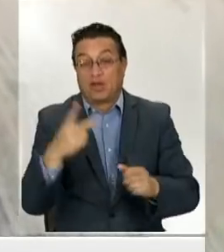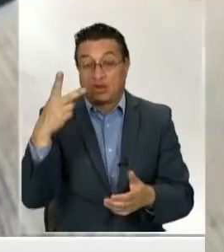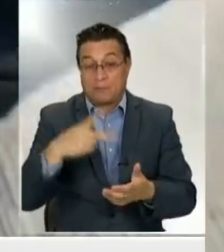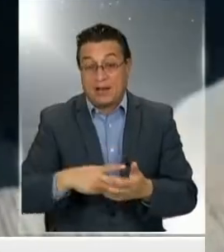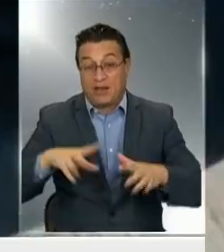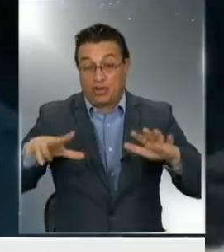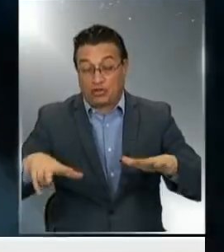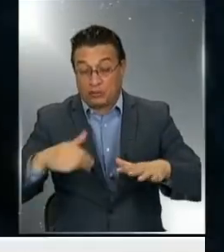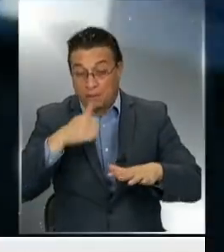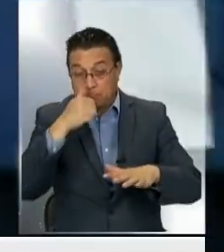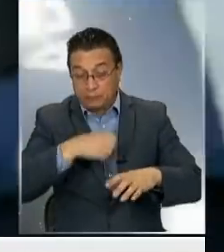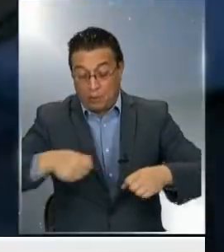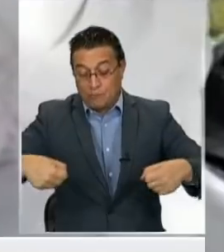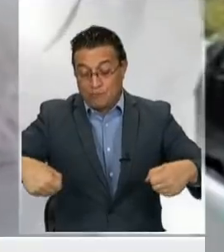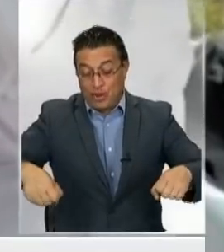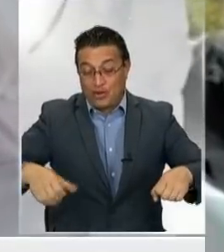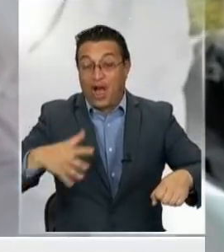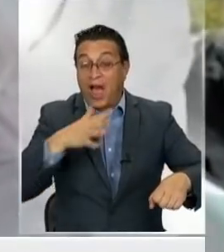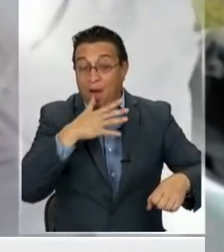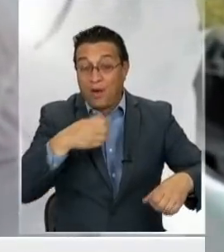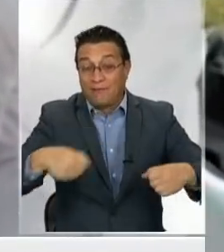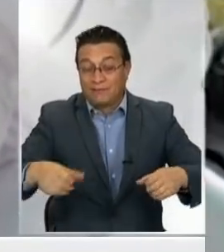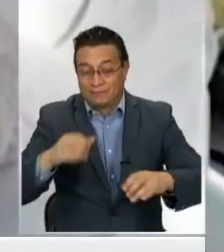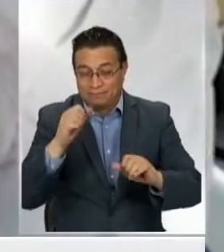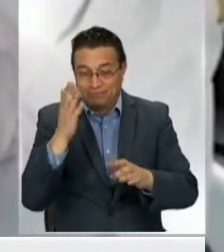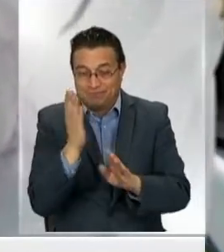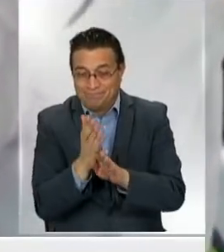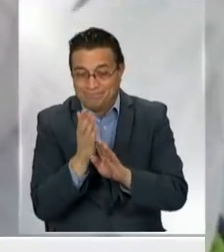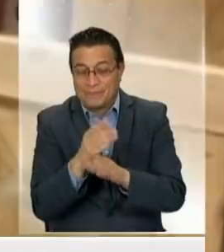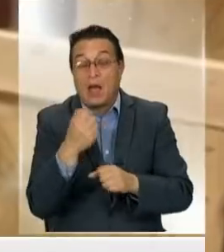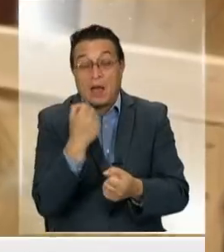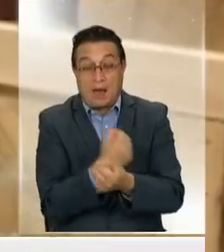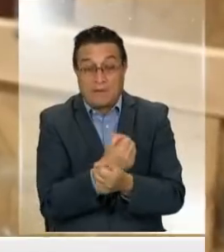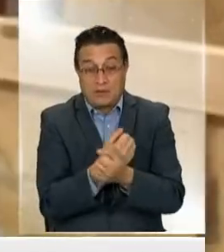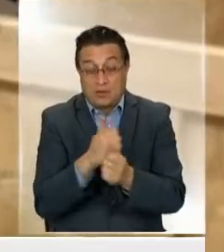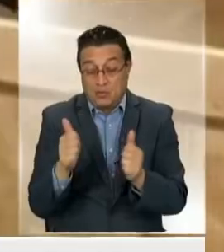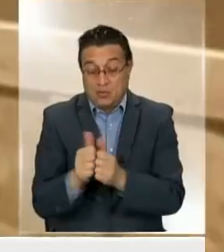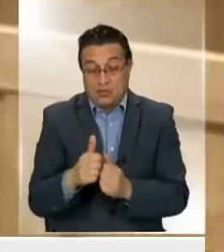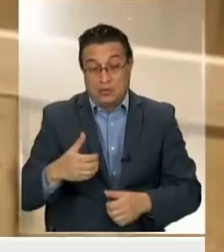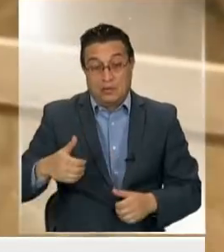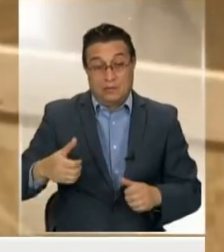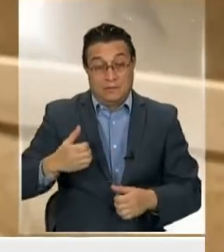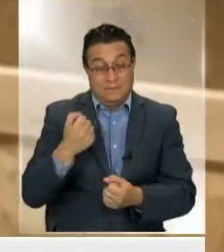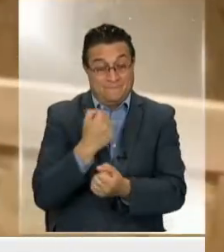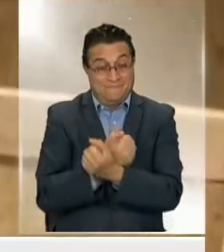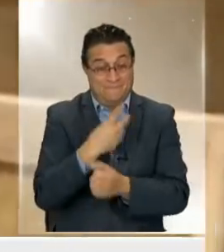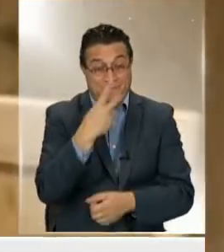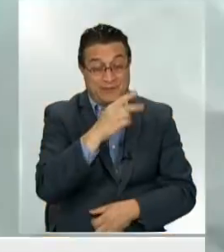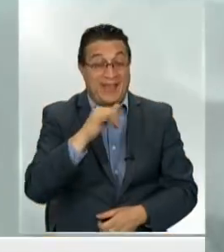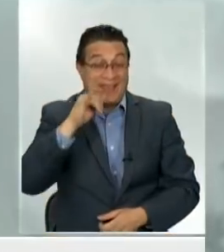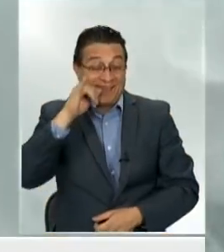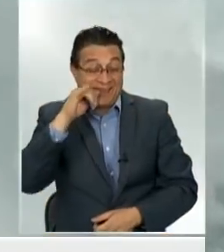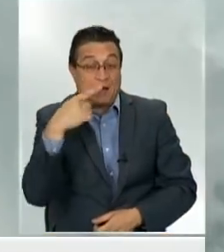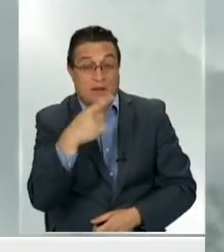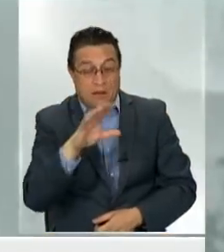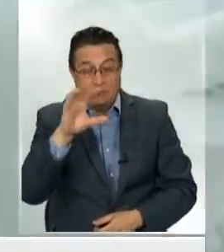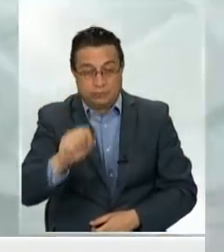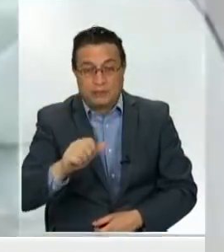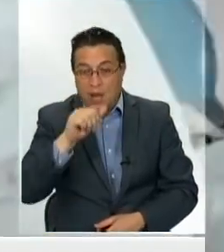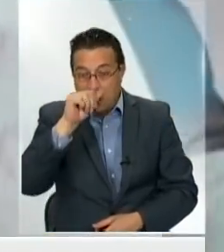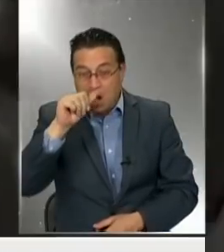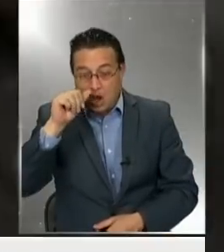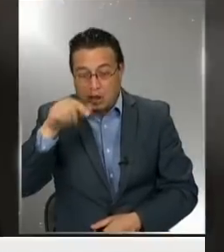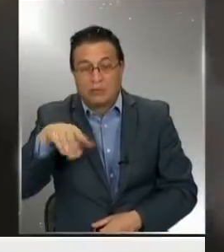2018 y escondidas en motos acuáticas, Carabineros, en un operativo en conjunto con la policía italiana, incautó cocaína en el paso